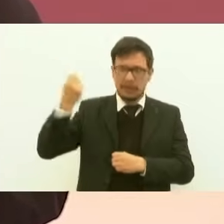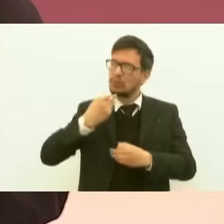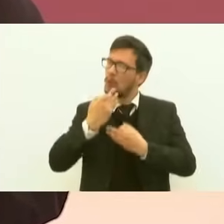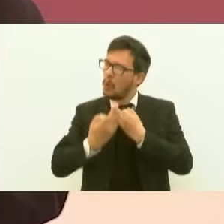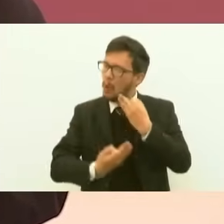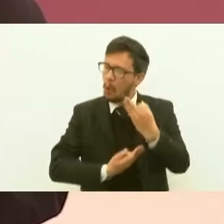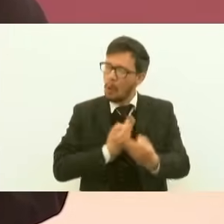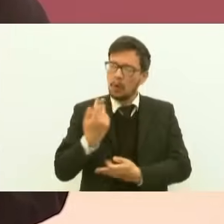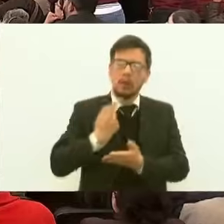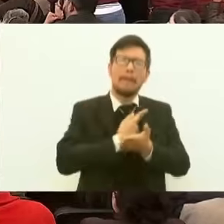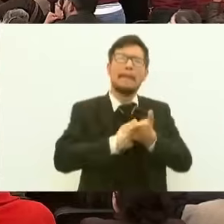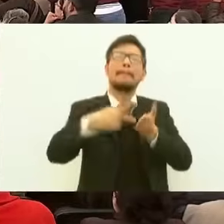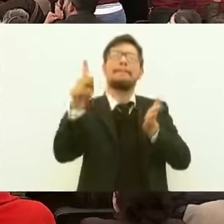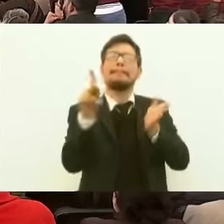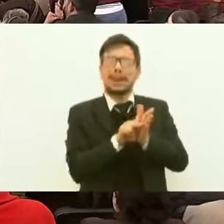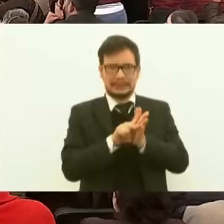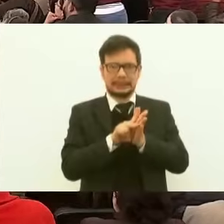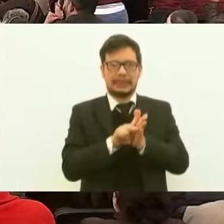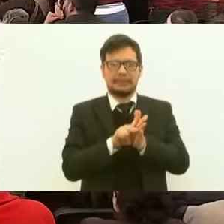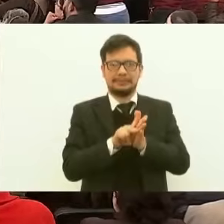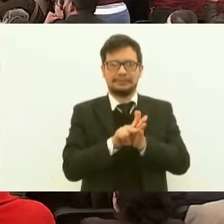basificados.